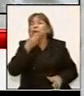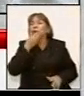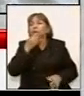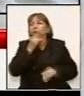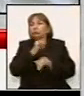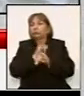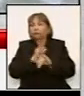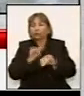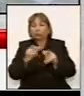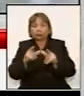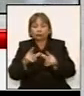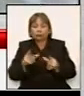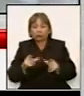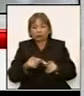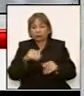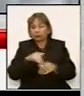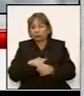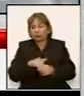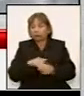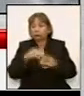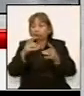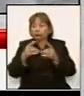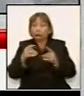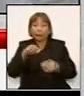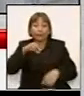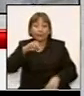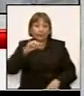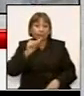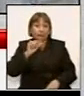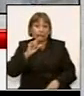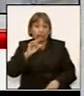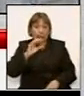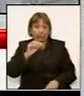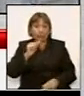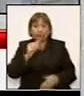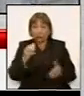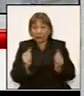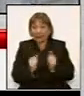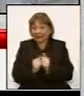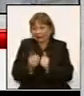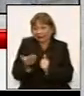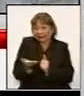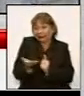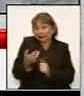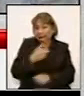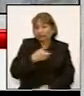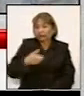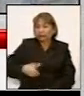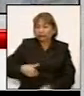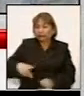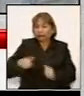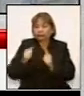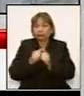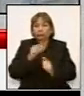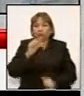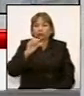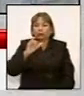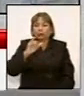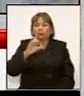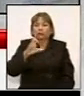Independencia, que está ubicado en el distrito de Paucar. Justamente nos acompaña acá el presidente de la Comisión de Paucar, el señor